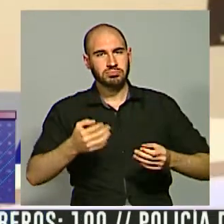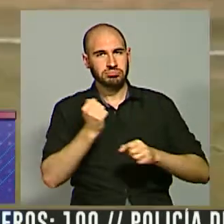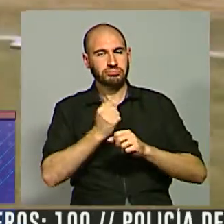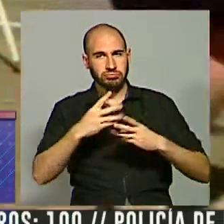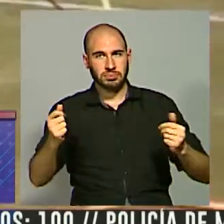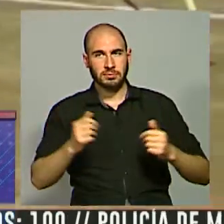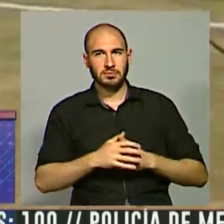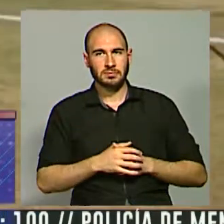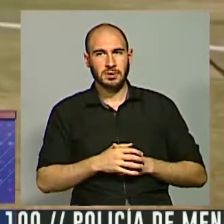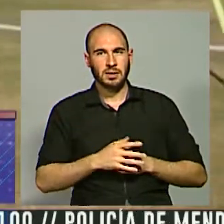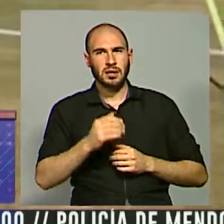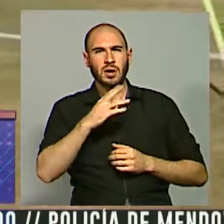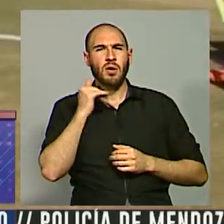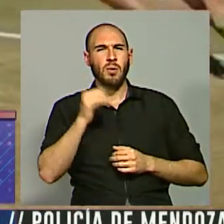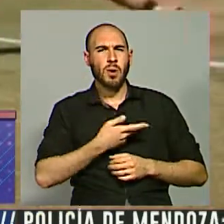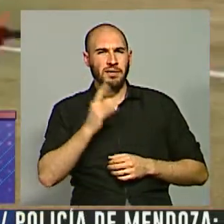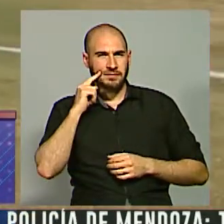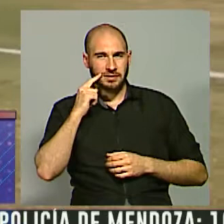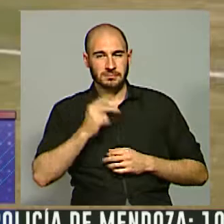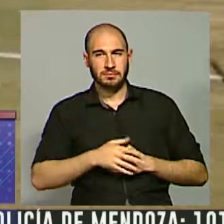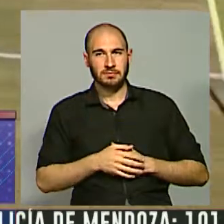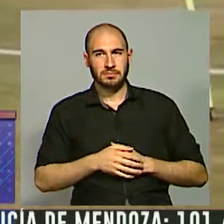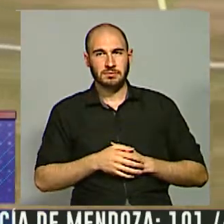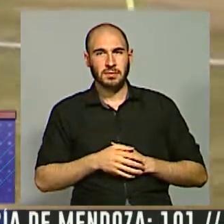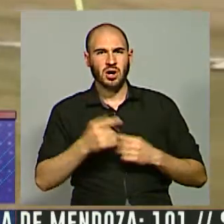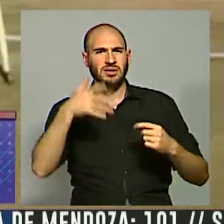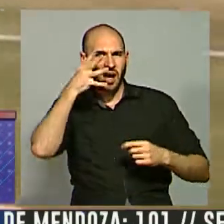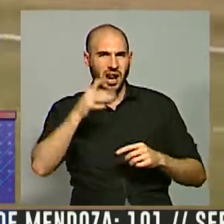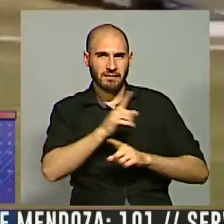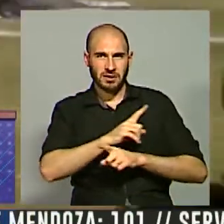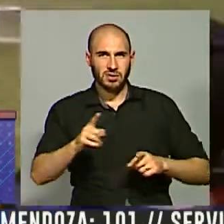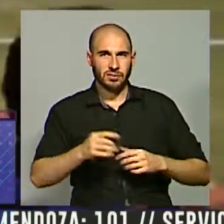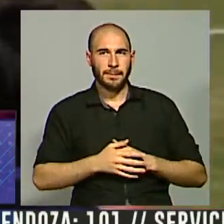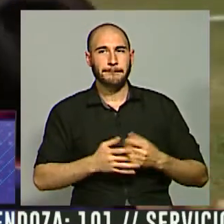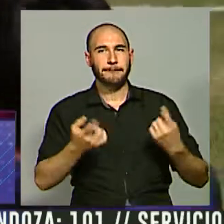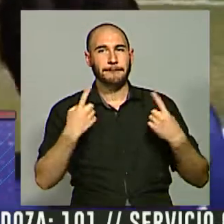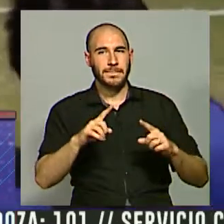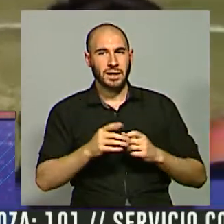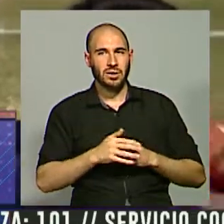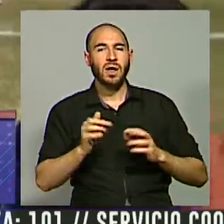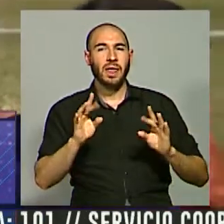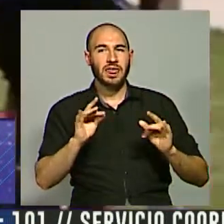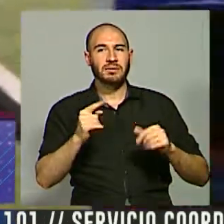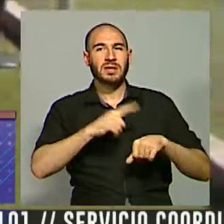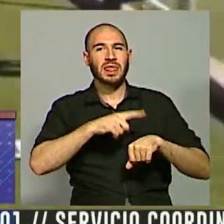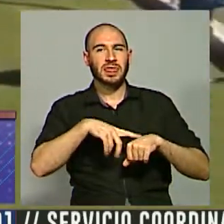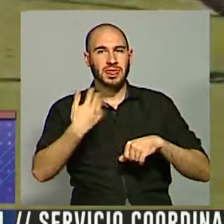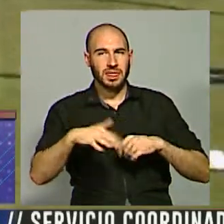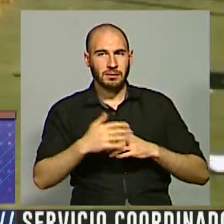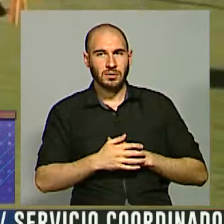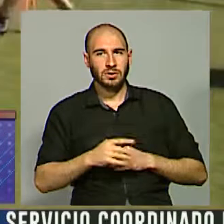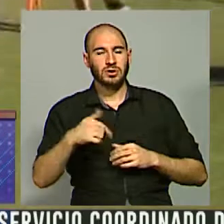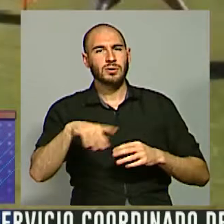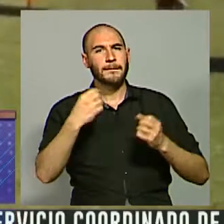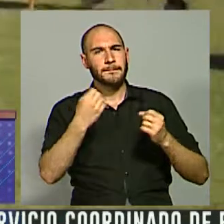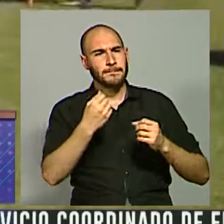Sí, lo de Juanfi no es nada grave, por suerte, pero era complicado por los tiempos que llegue y no lo queremos